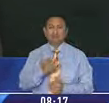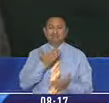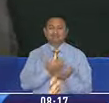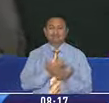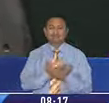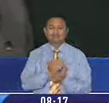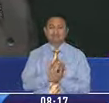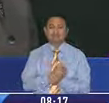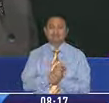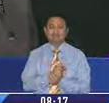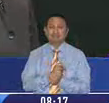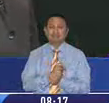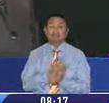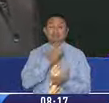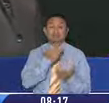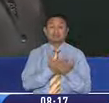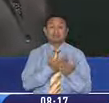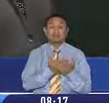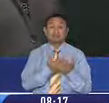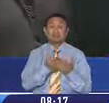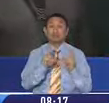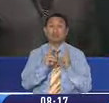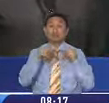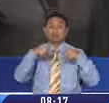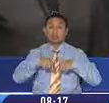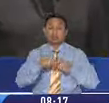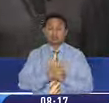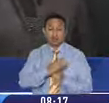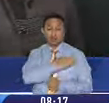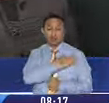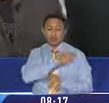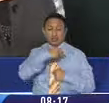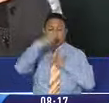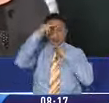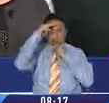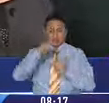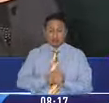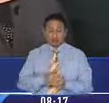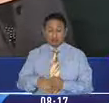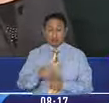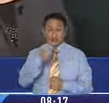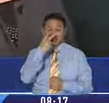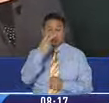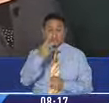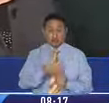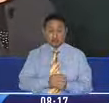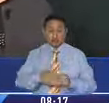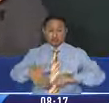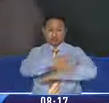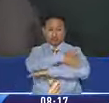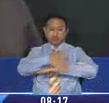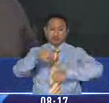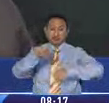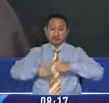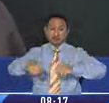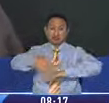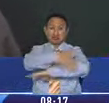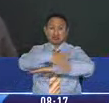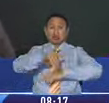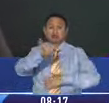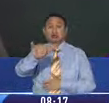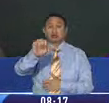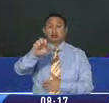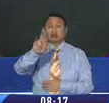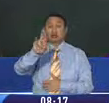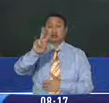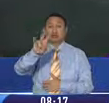gracias. Gracias a usted, vecino, a nuestros vecinos por confiar en nuestro noticiero. Pues ya vimos en las imágenes vías en mal estado. Esta es la calle Yerovi,